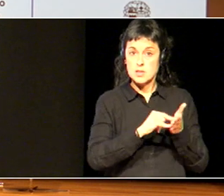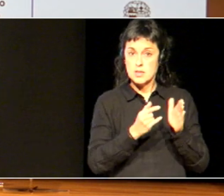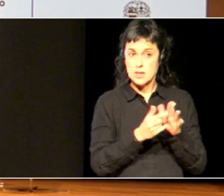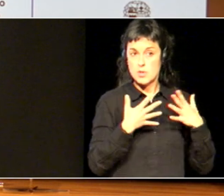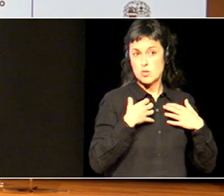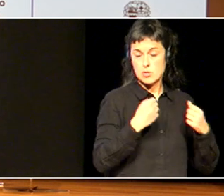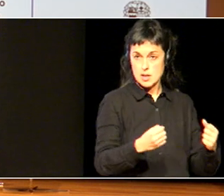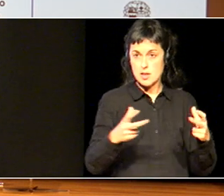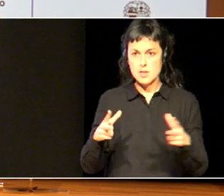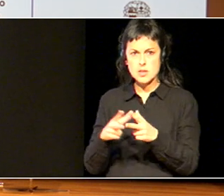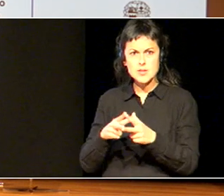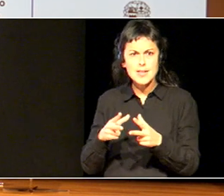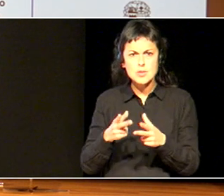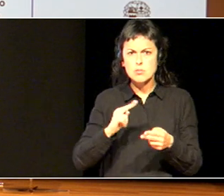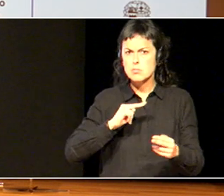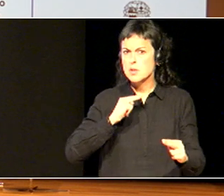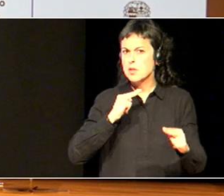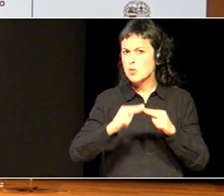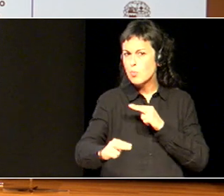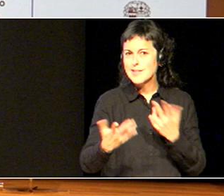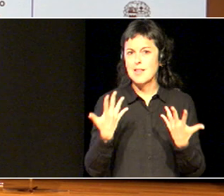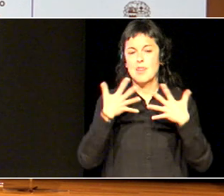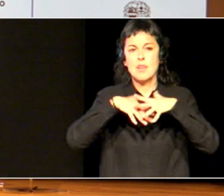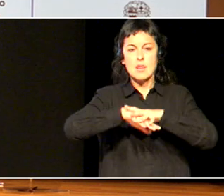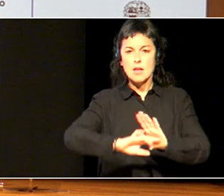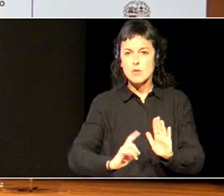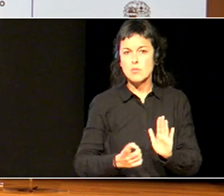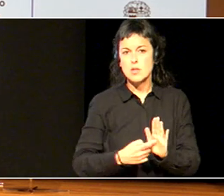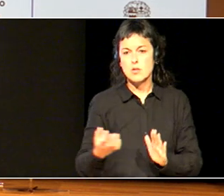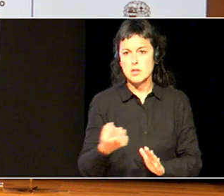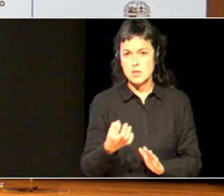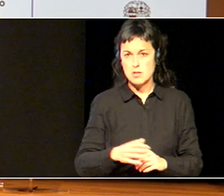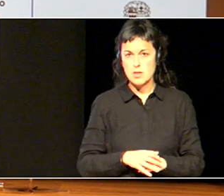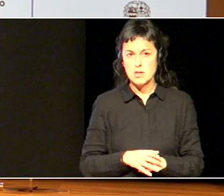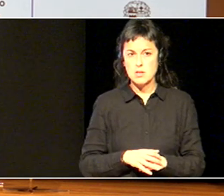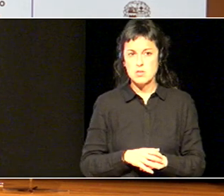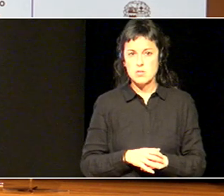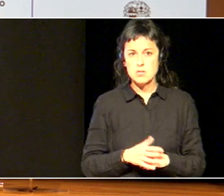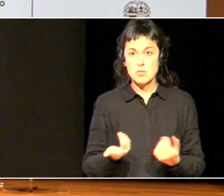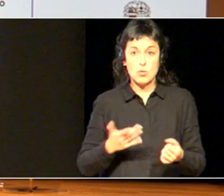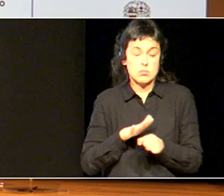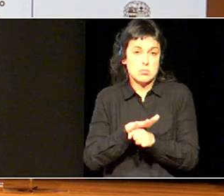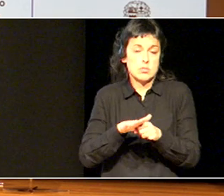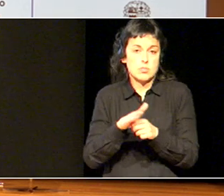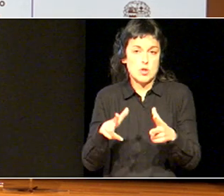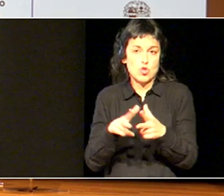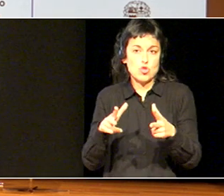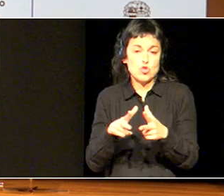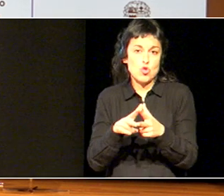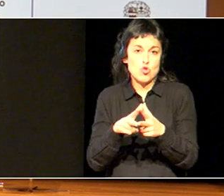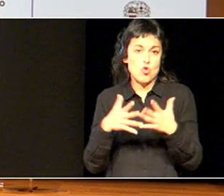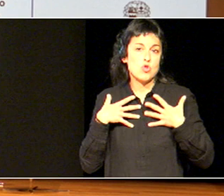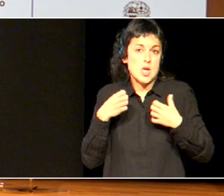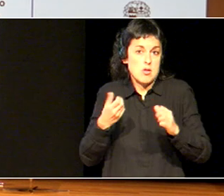integratua eman behar dutela ala esparru sozio sanitarioaz hitzegiten dugu ekiteko modu hori